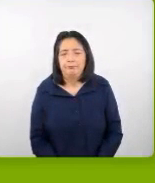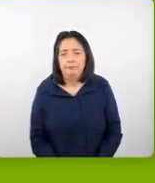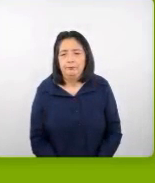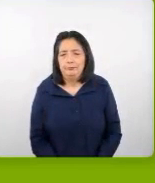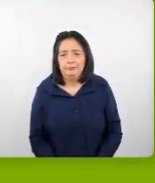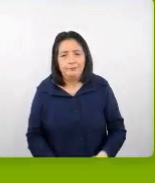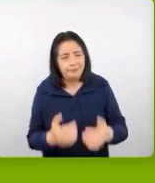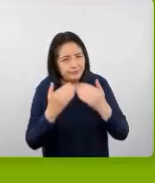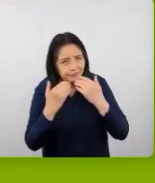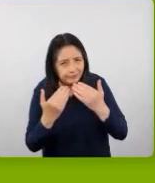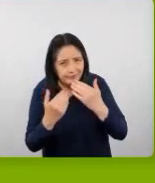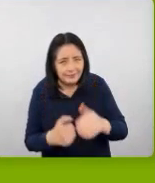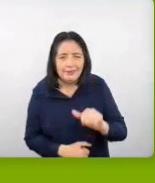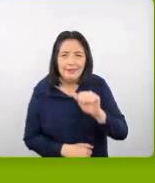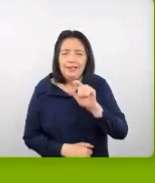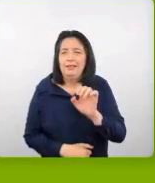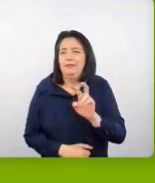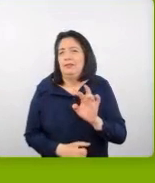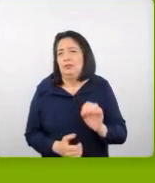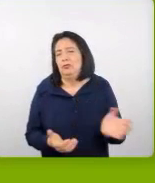Muchas gracias, Álvaro, nuevamente.